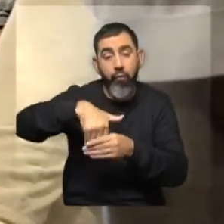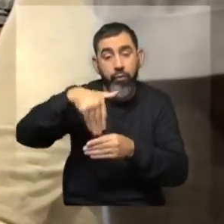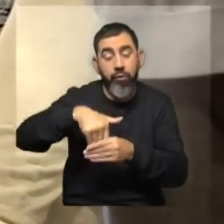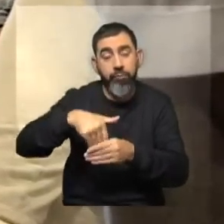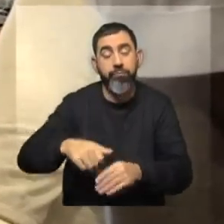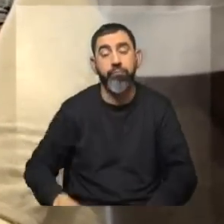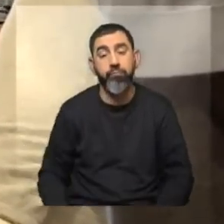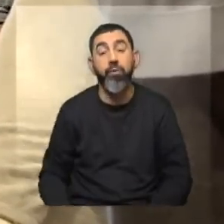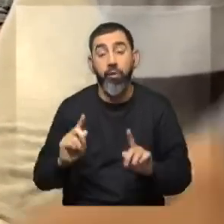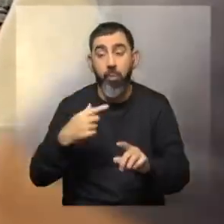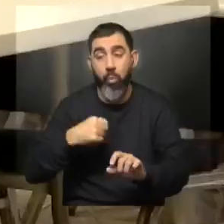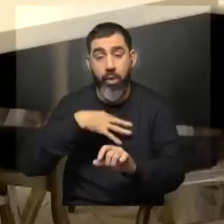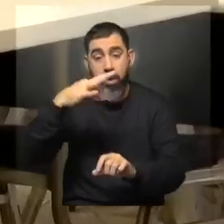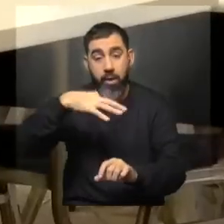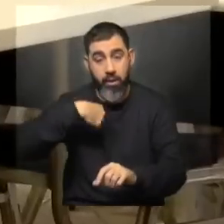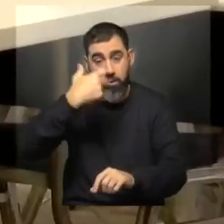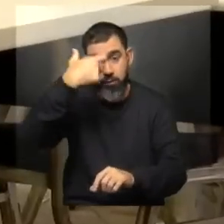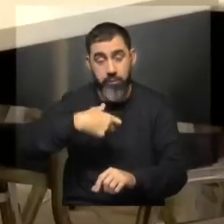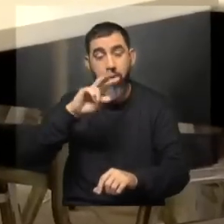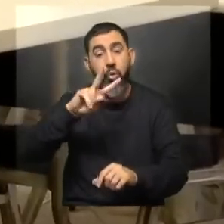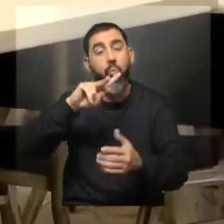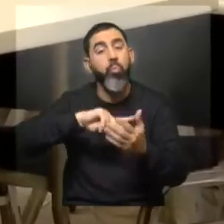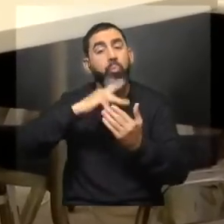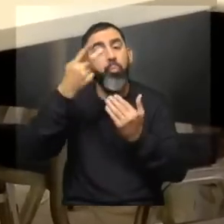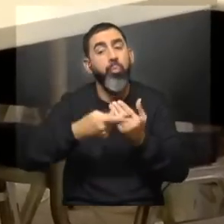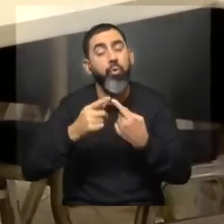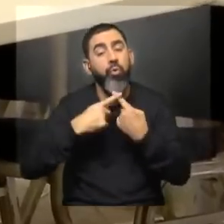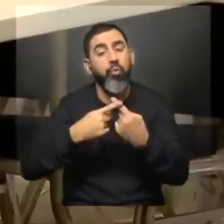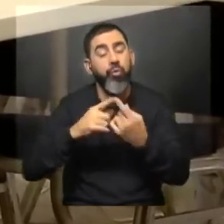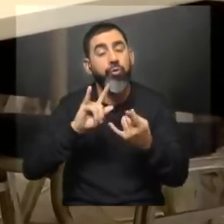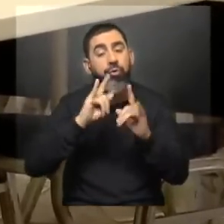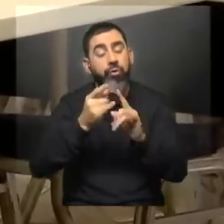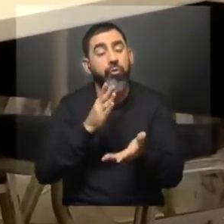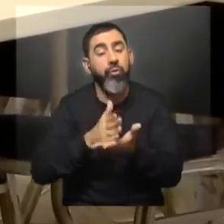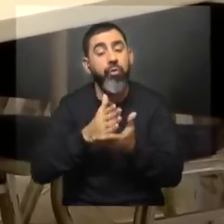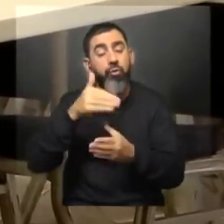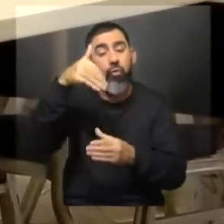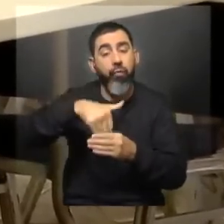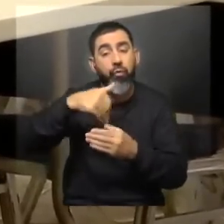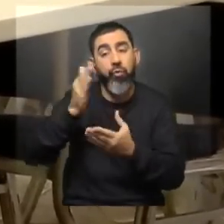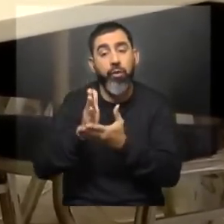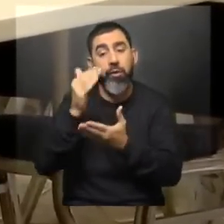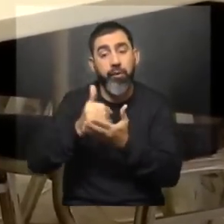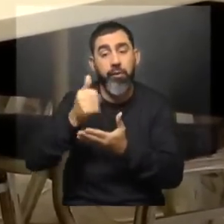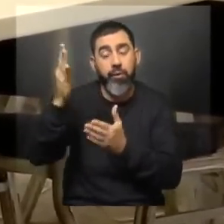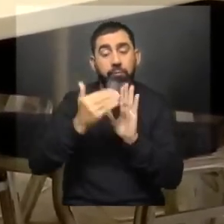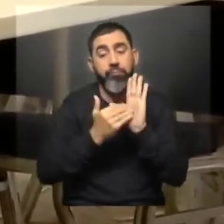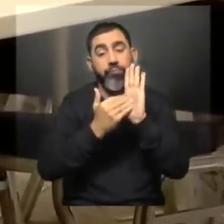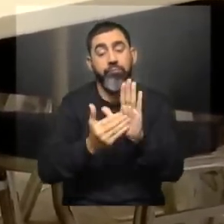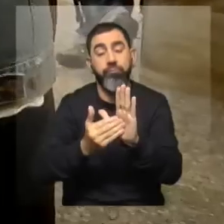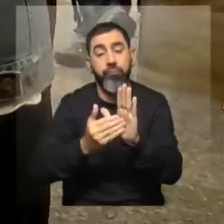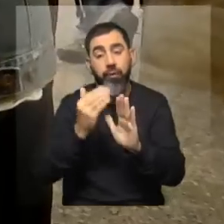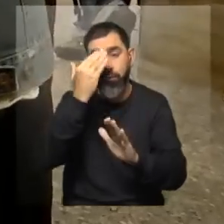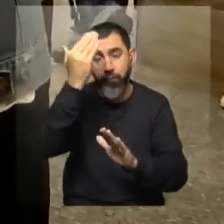elegibles actualmente hay dos proyectos en discusión parlamentaria respecto al derecho al voto de uruguayos en el exterior presentados por